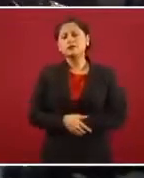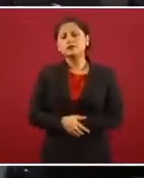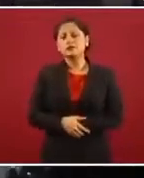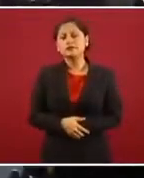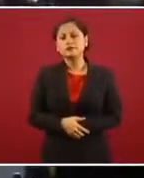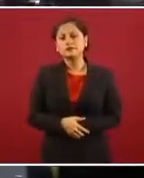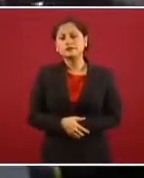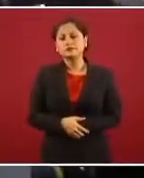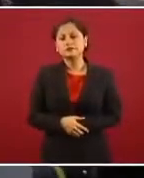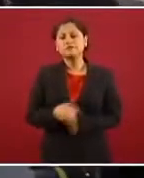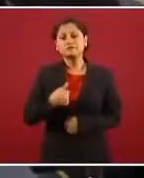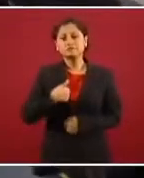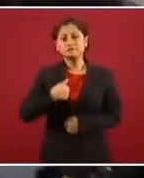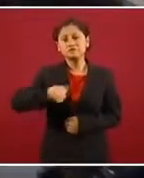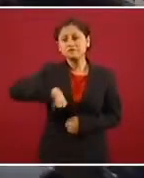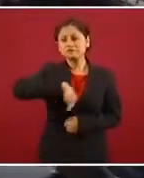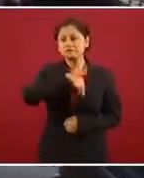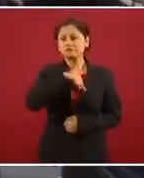les vamos a ganar,